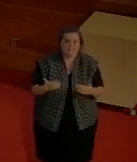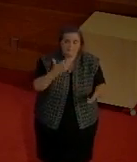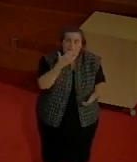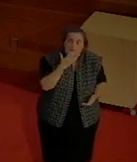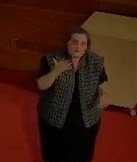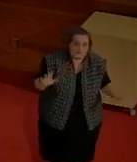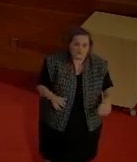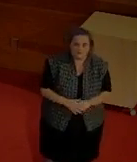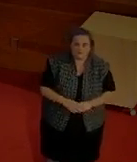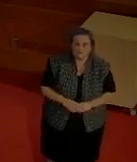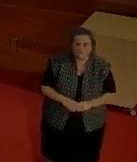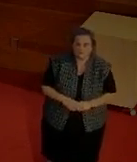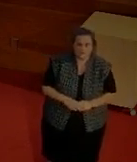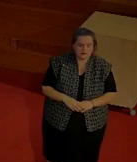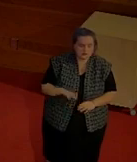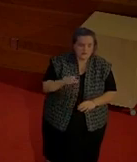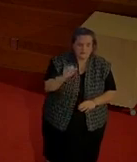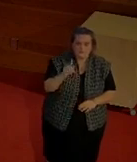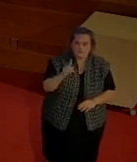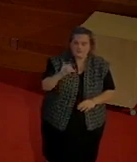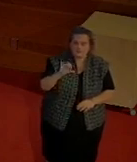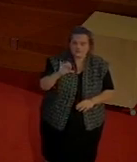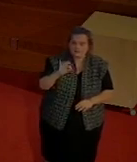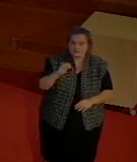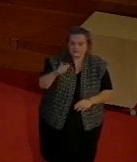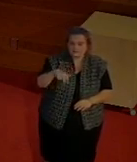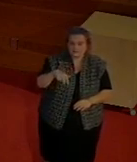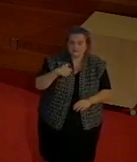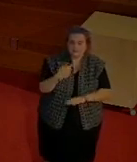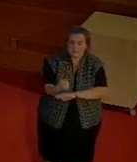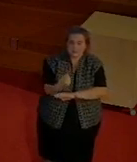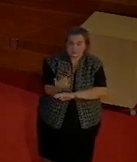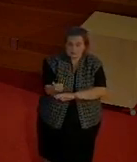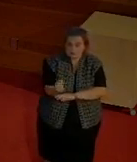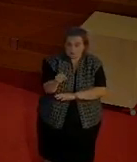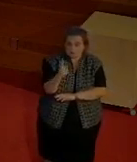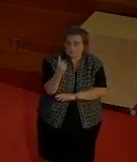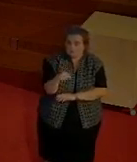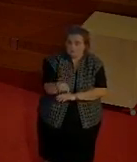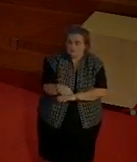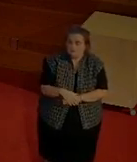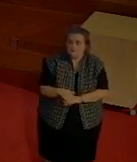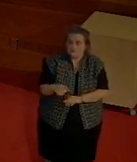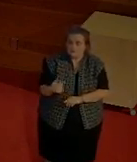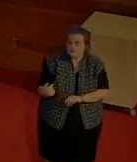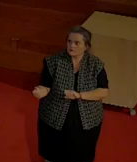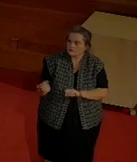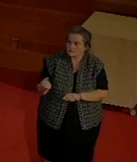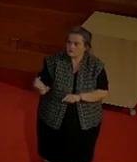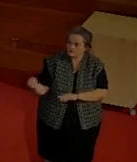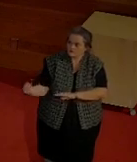Tenemos aquí en Pakistán hay un puerto el puerto de guadar que está empezando a recibir cada vez más